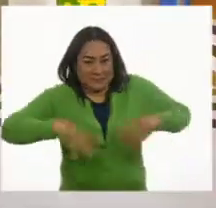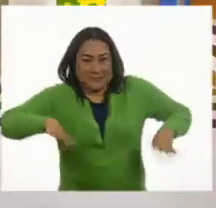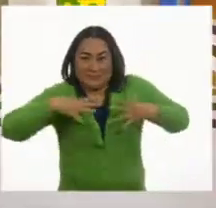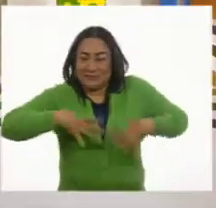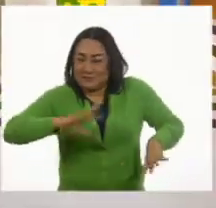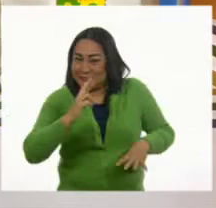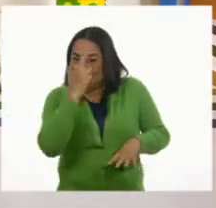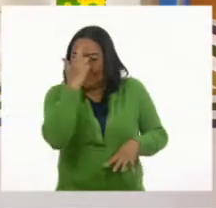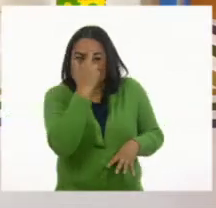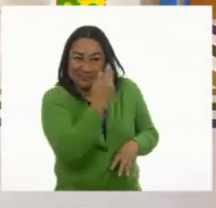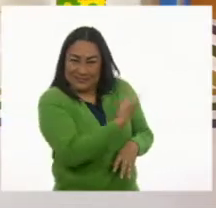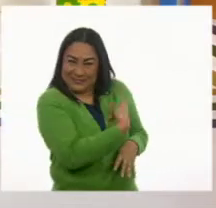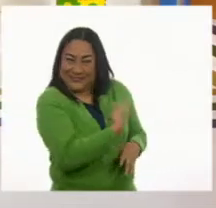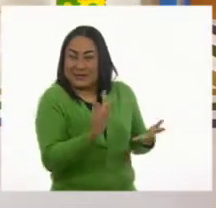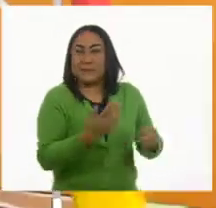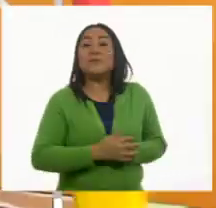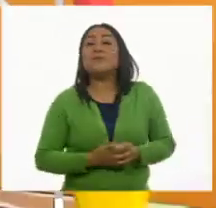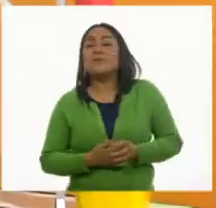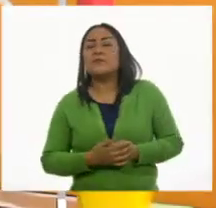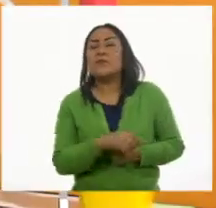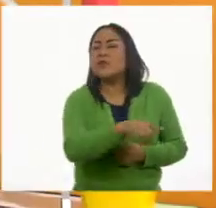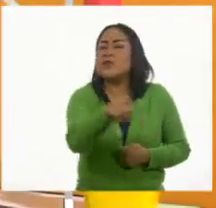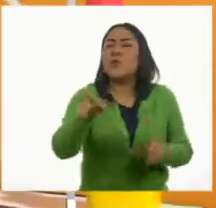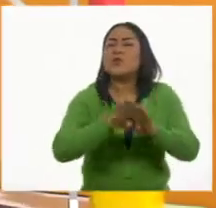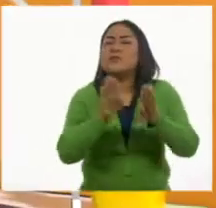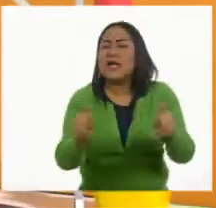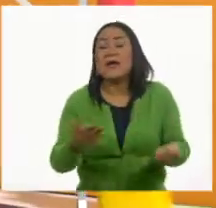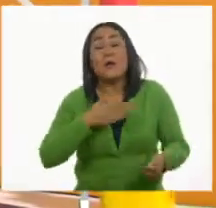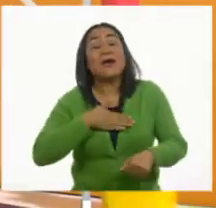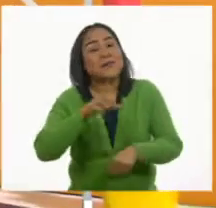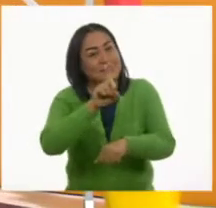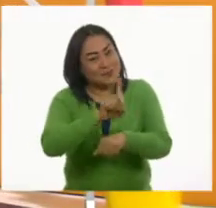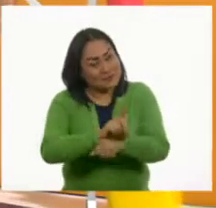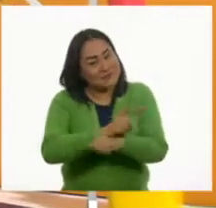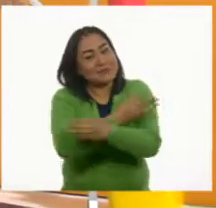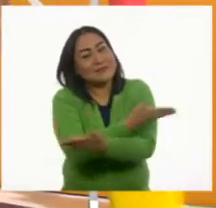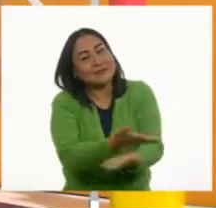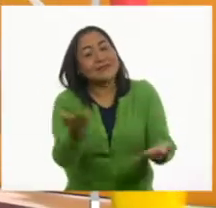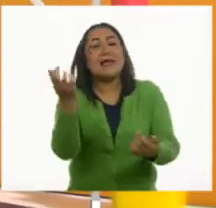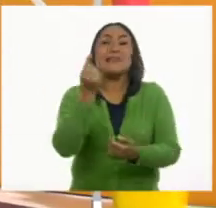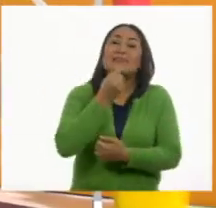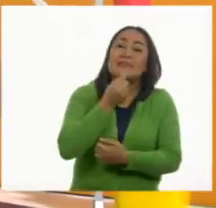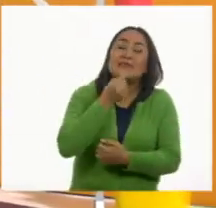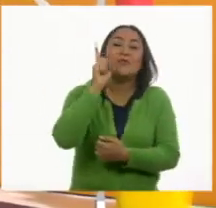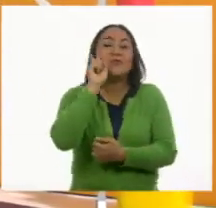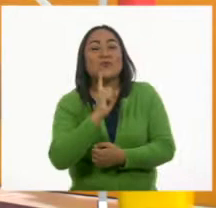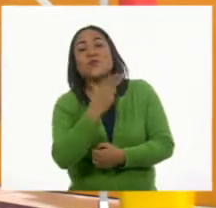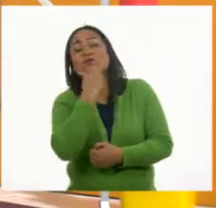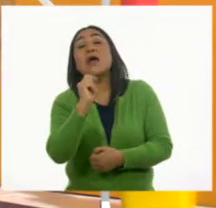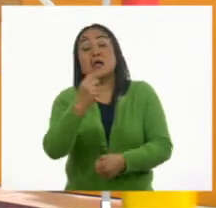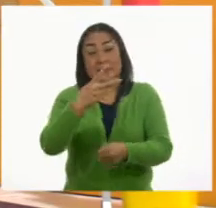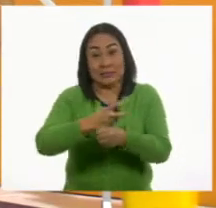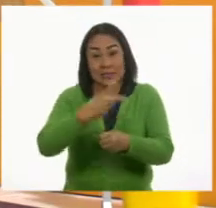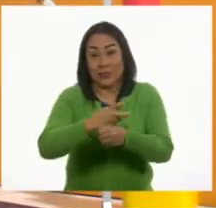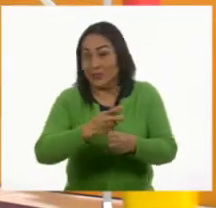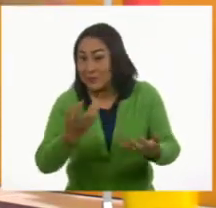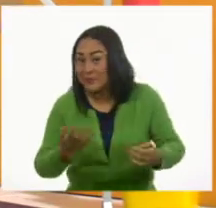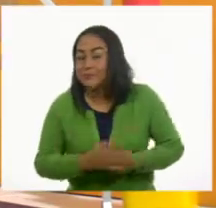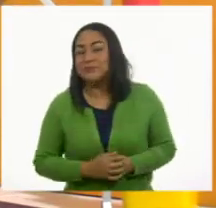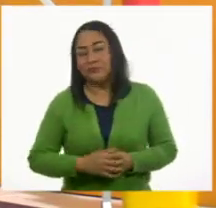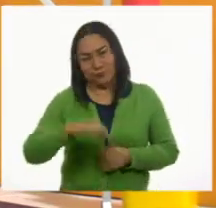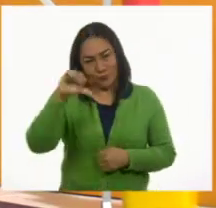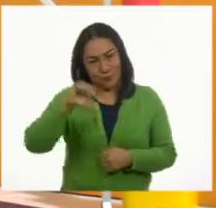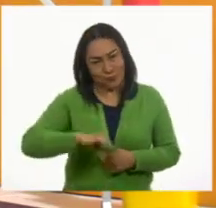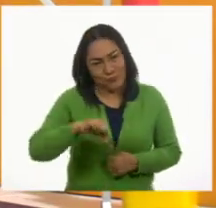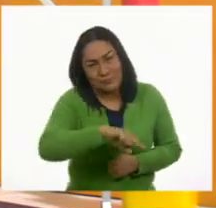Así es, Pilar. ¿Cómo están ahí en casa? Muy buenos días a todas las niñas y a todos los niños de segundo grado. Hoy, como